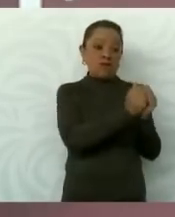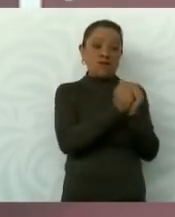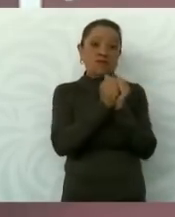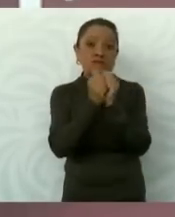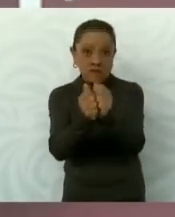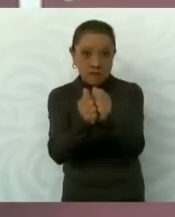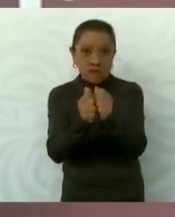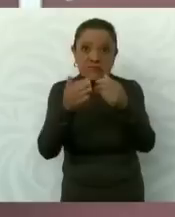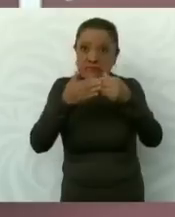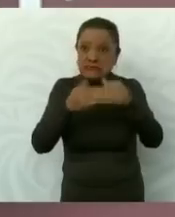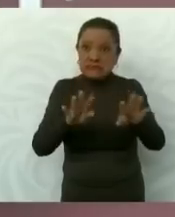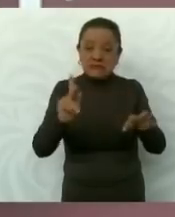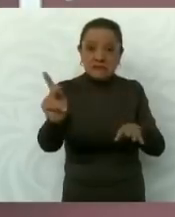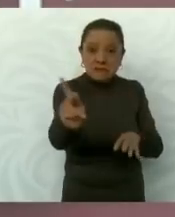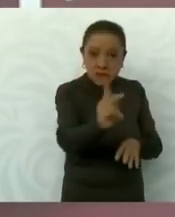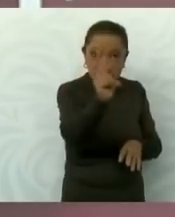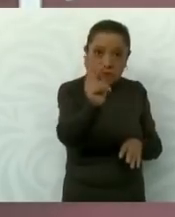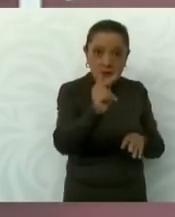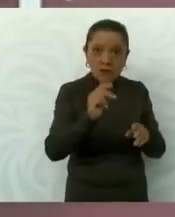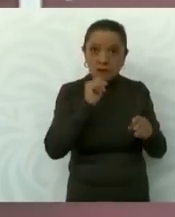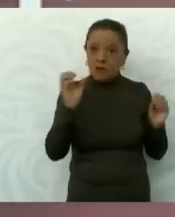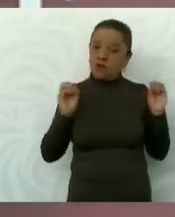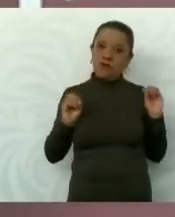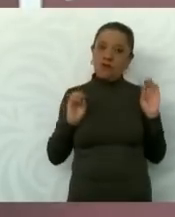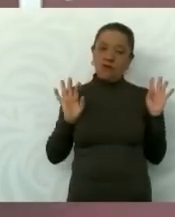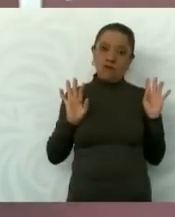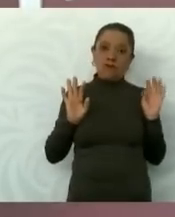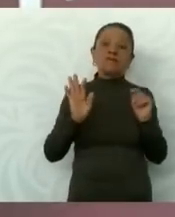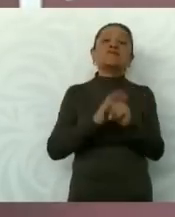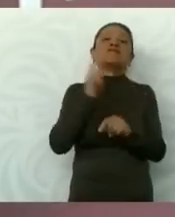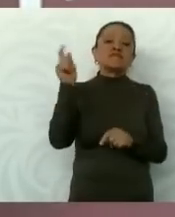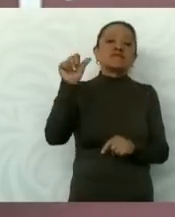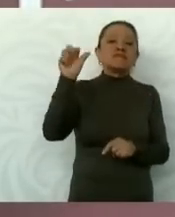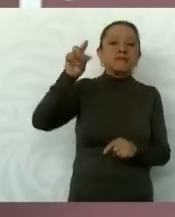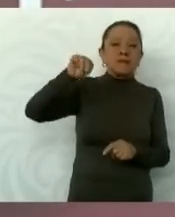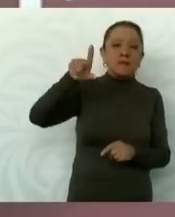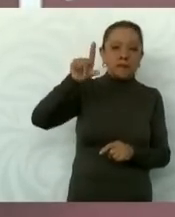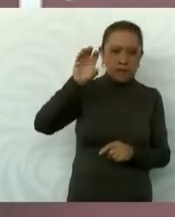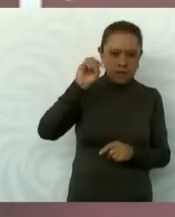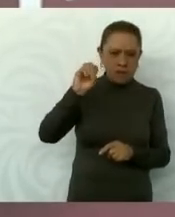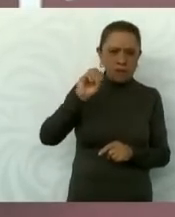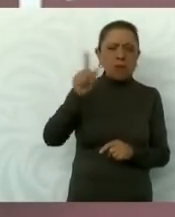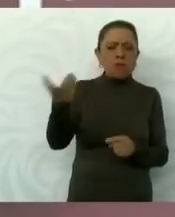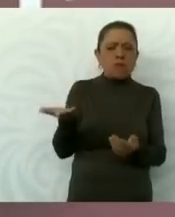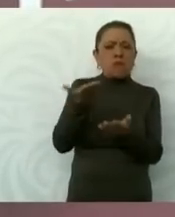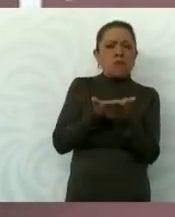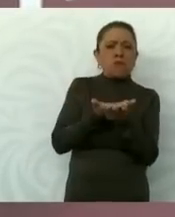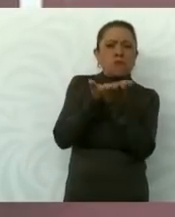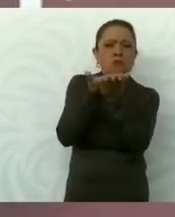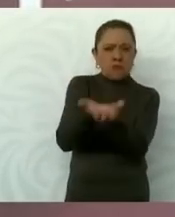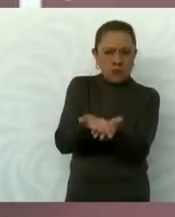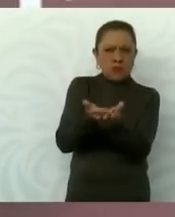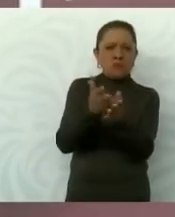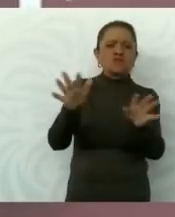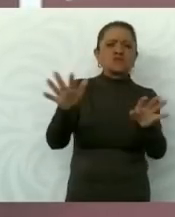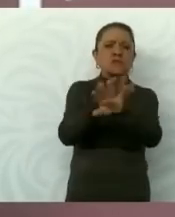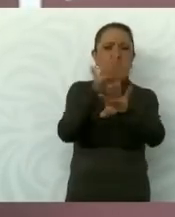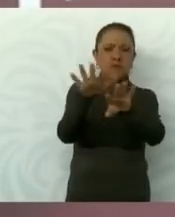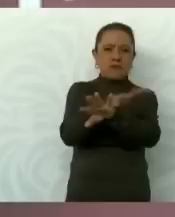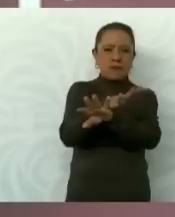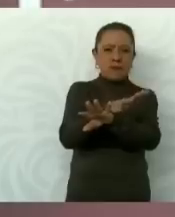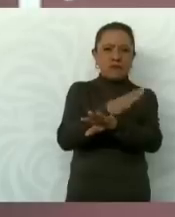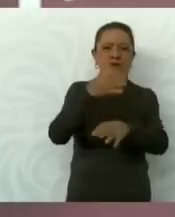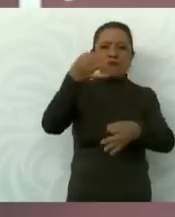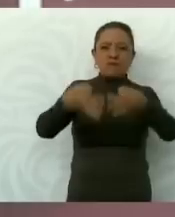Fíjense, el presidente López Obrador propuso en su momento una reforma al Poder Judicial para que